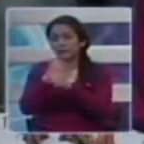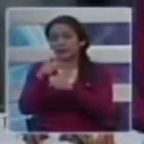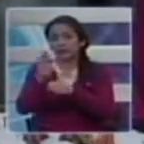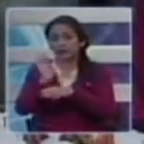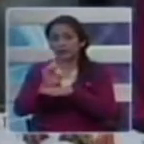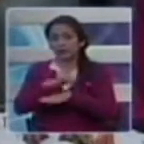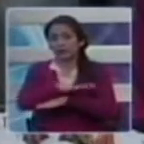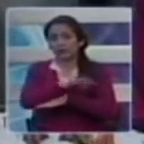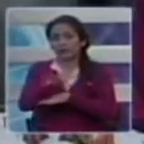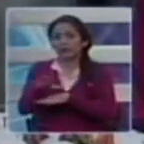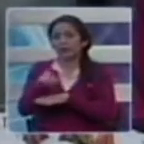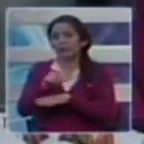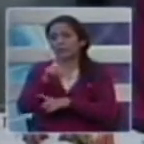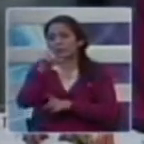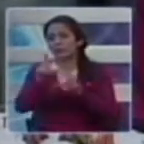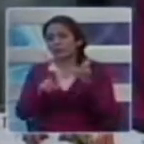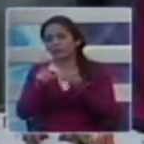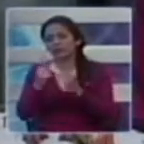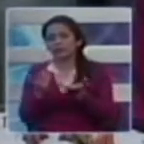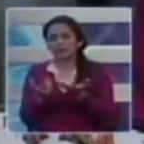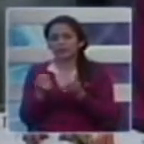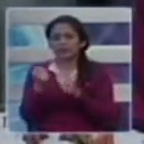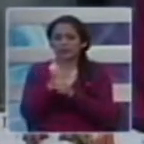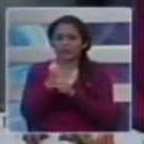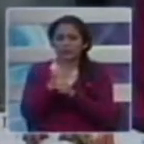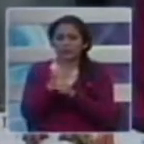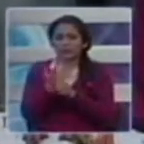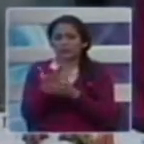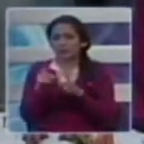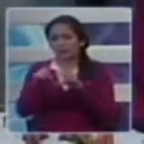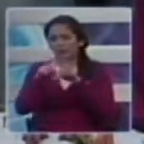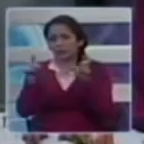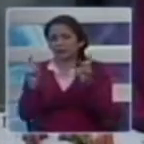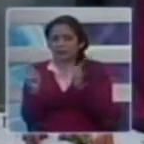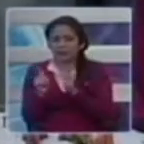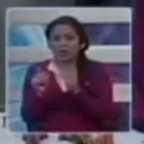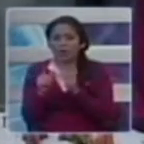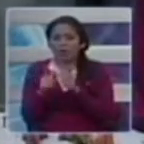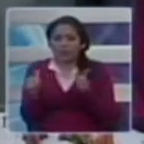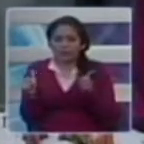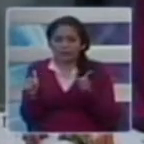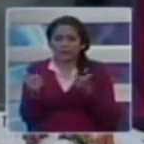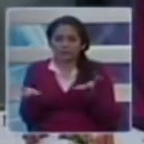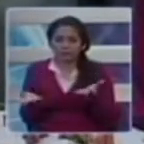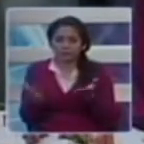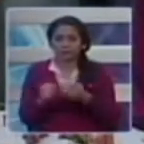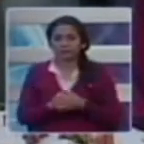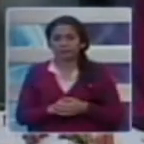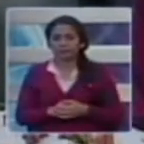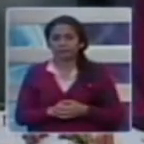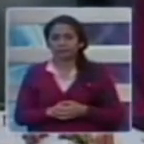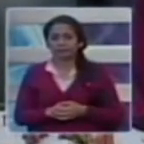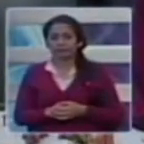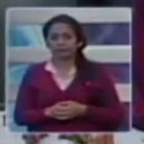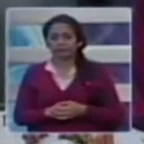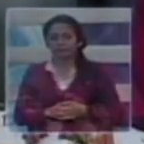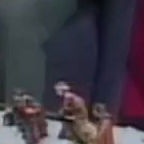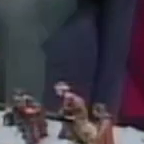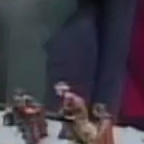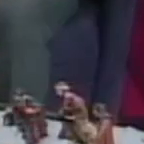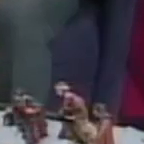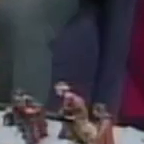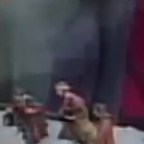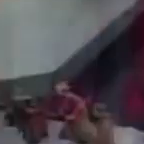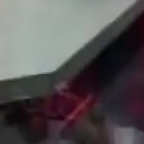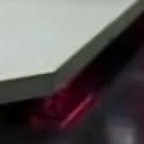medianos y pequeños productores con un sistema de recirculación accesible para la economía de estas personas. ¿Y cómo es